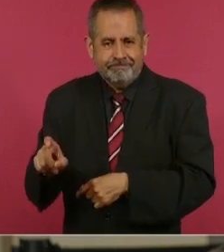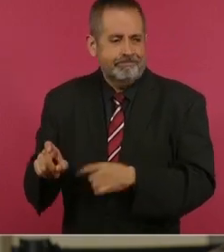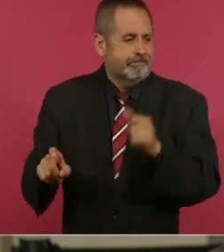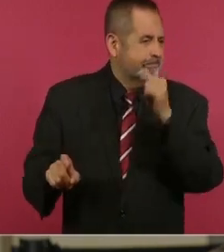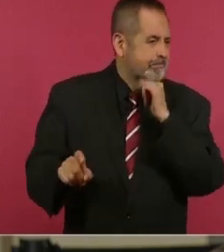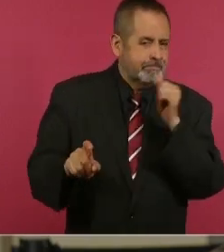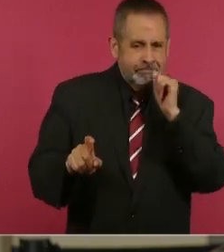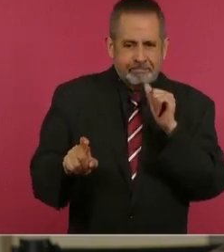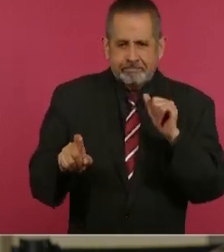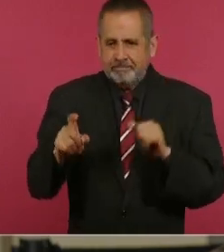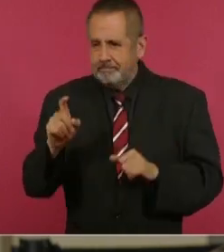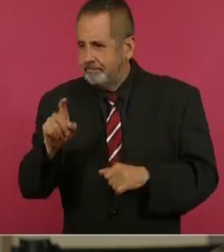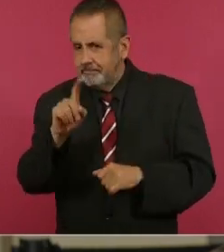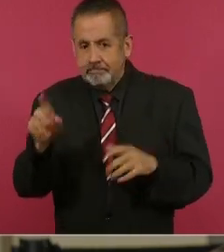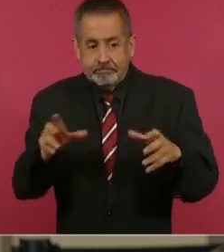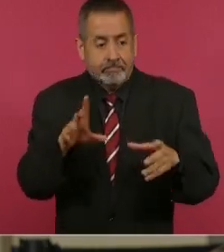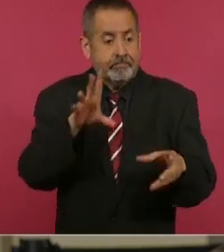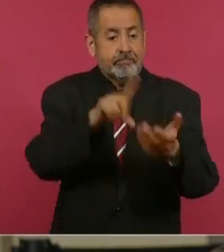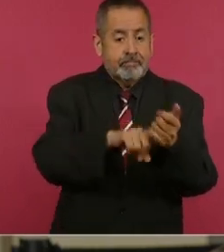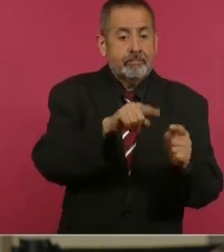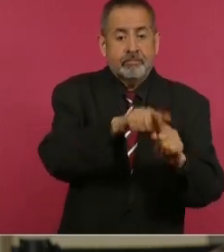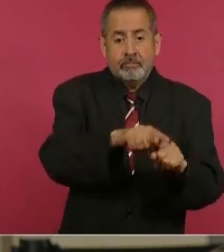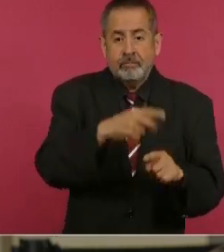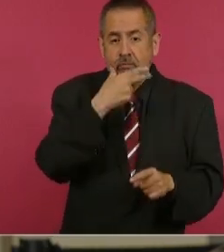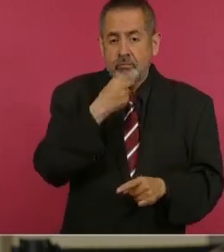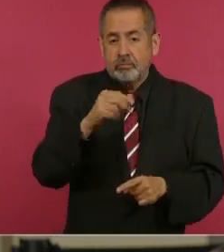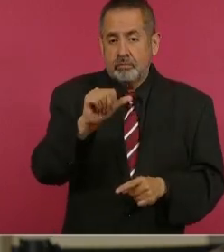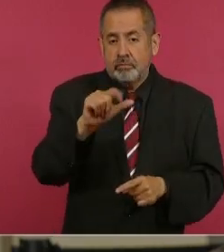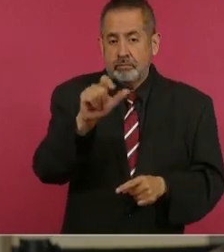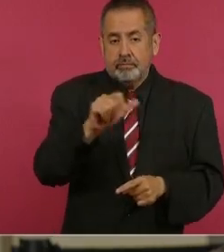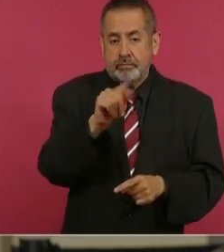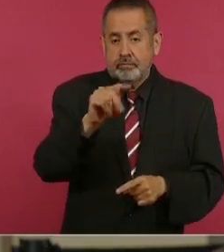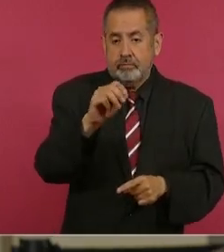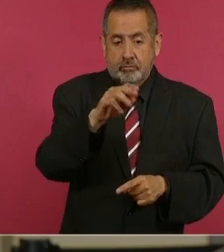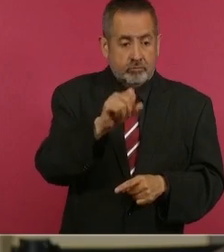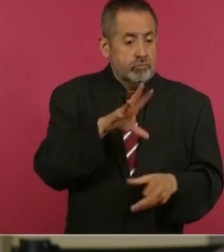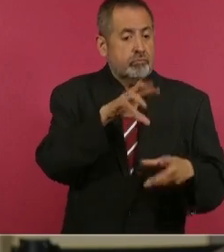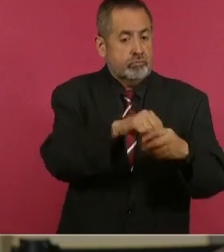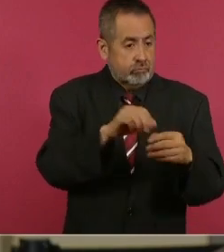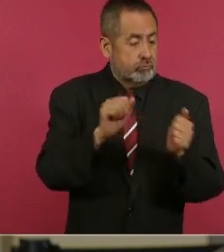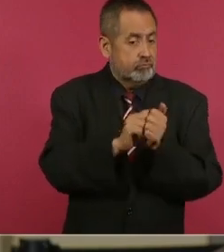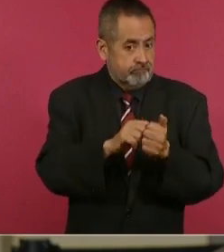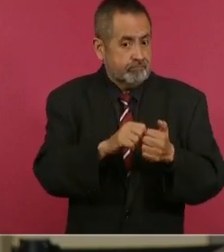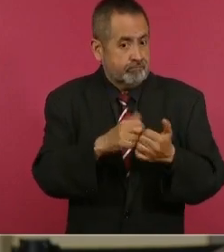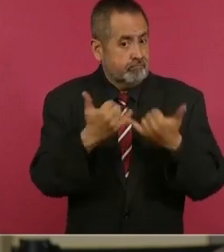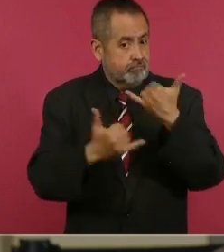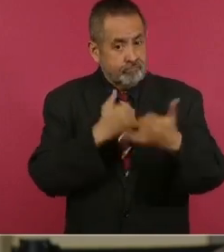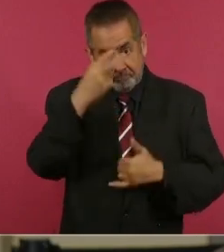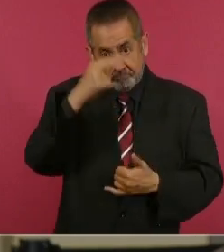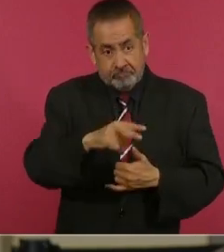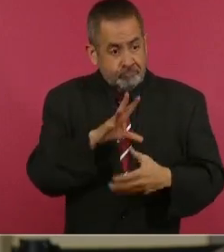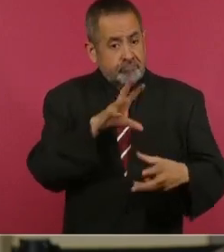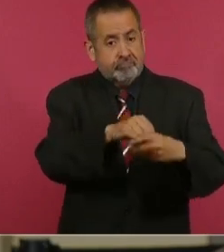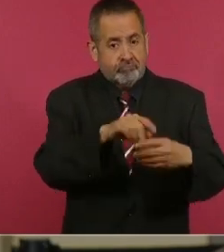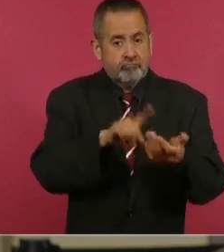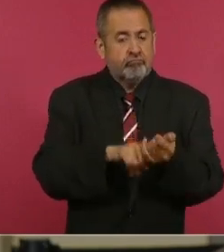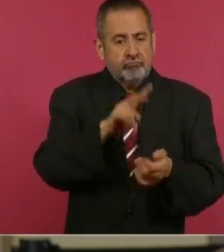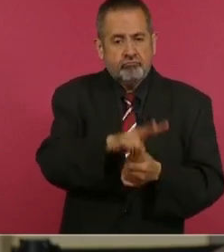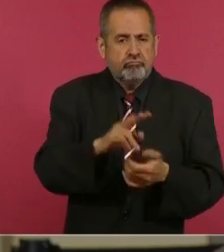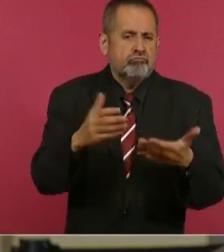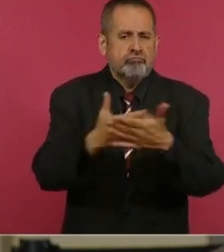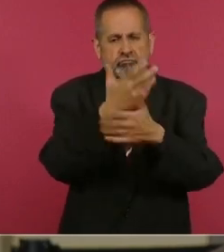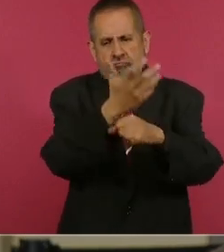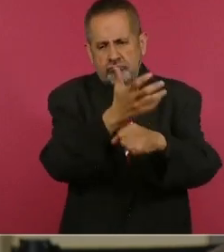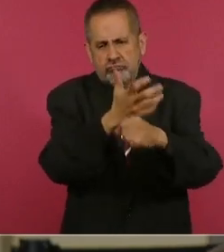el ingrediente adicional de que hay un mexicano, Alec Thomas, se llama, compitió por México ahora que fue el Mundial de Béisbol. Él es nacido en